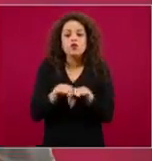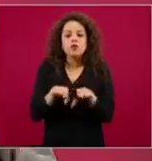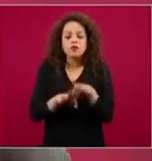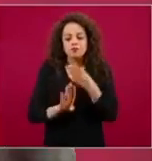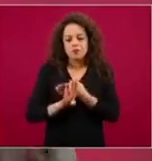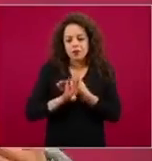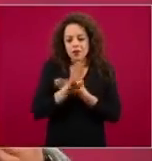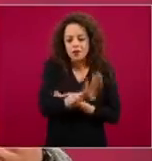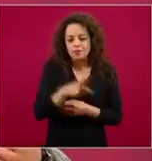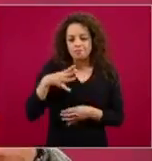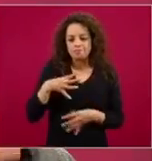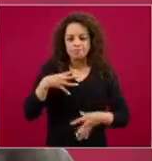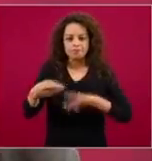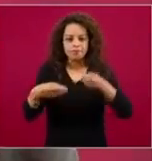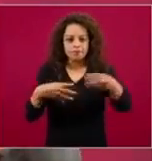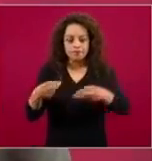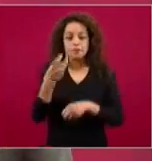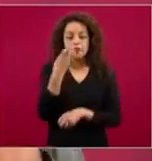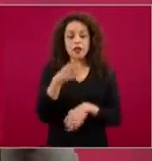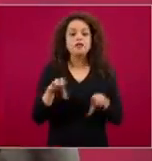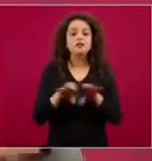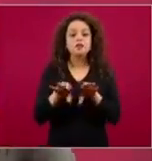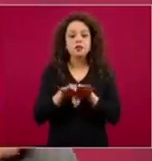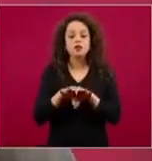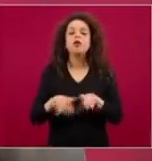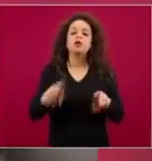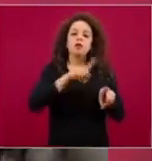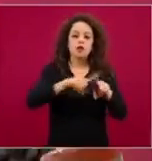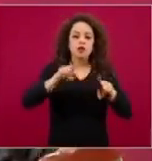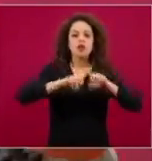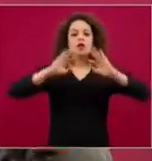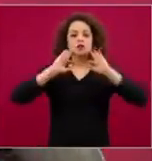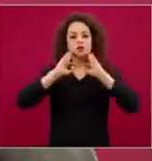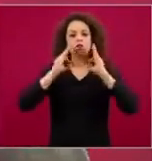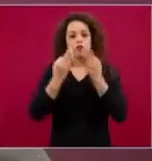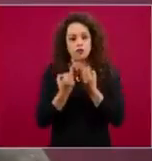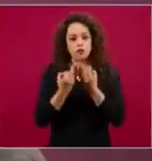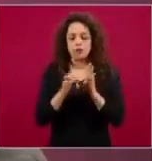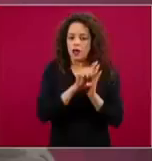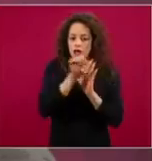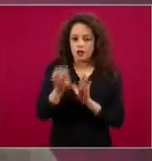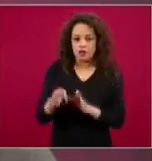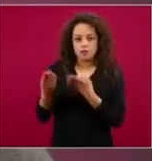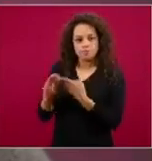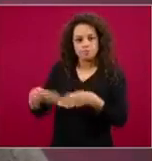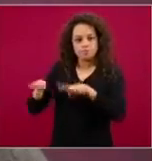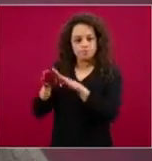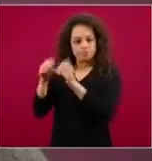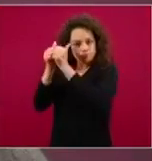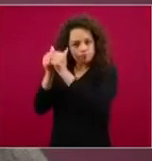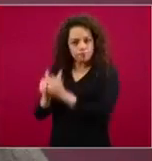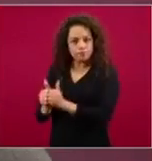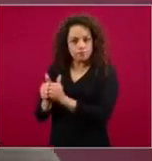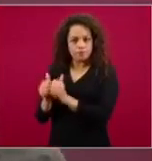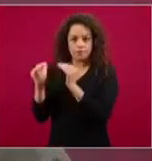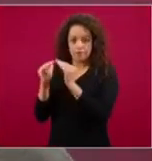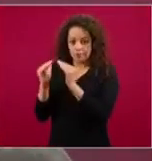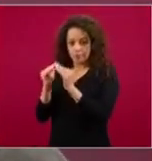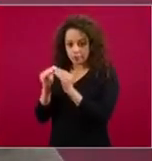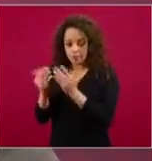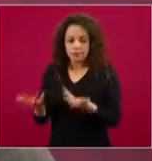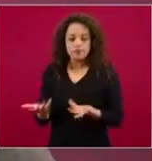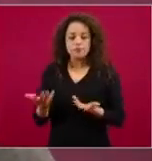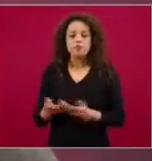para evitar los contagios son las distintas medidas de confinamiento, de restricción de la movilidad, el cierre de